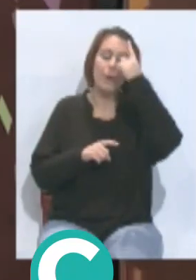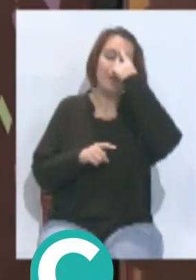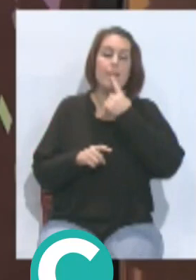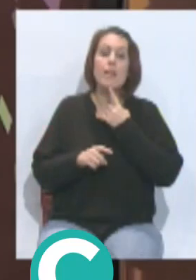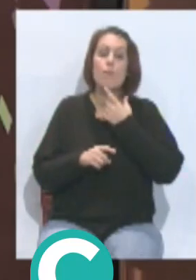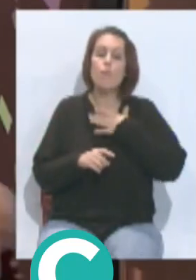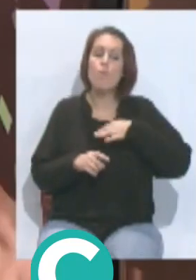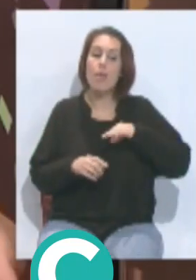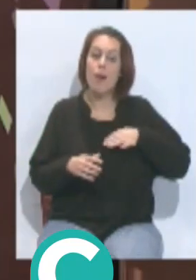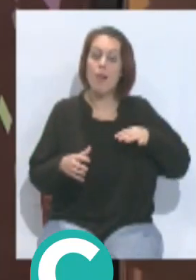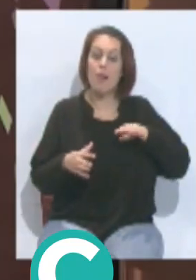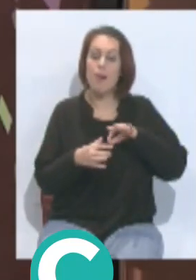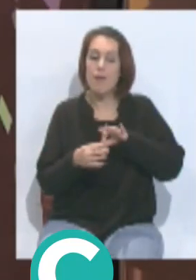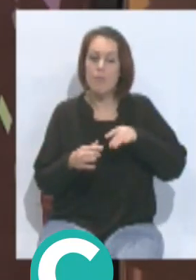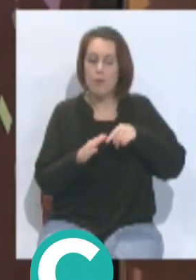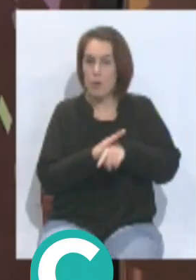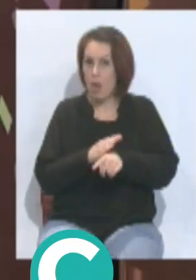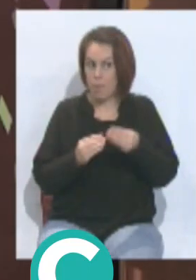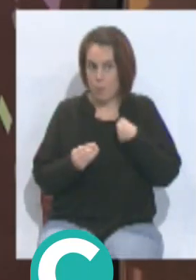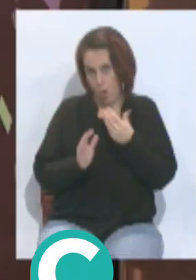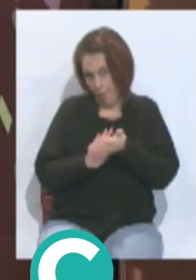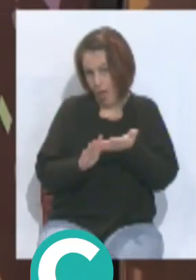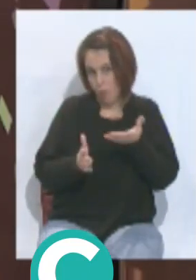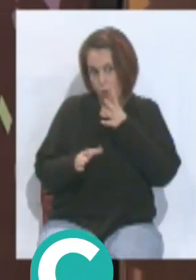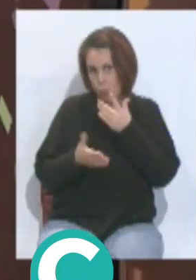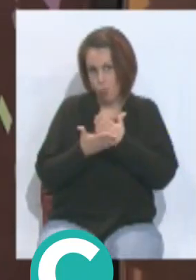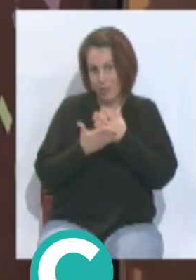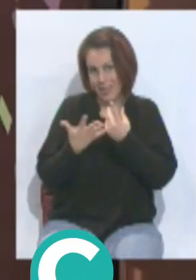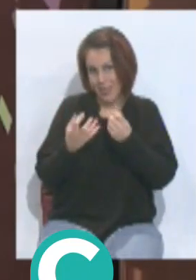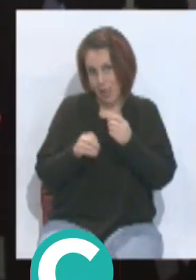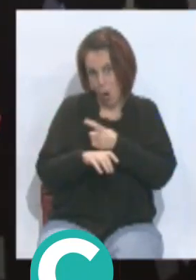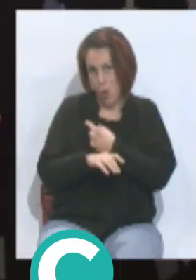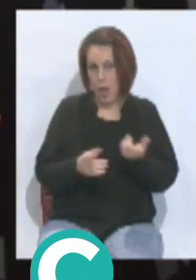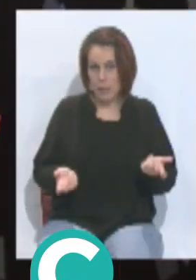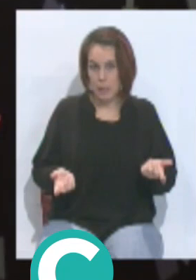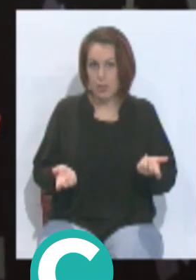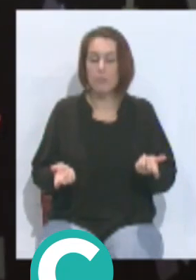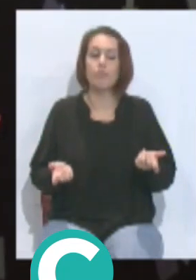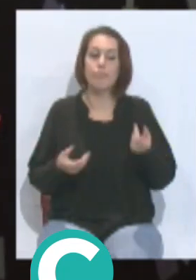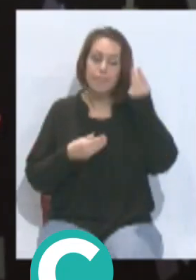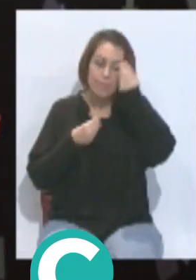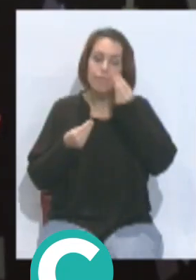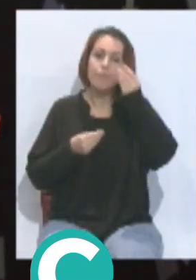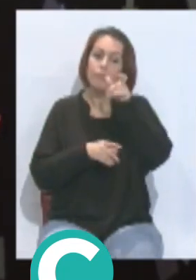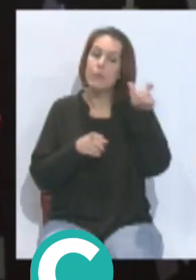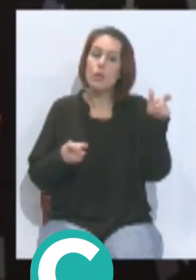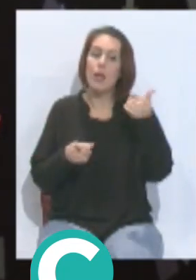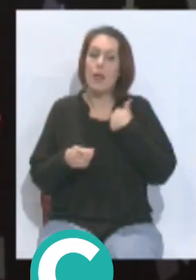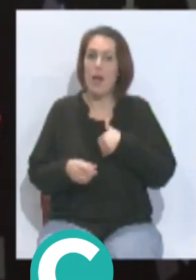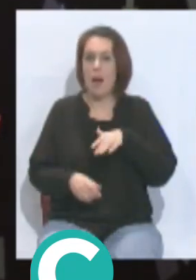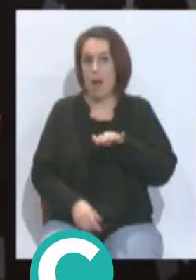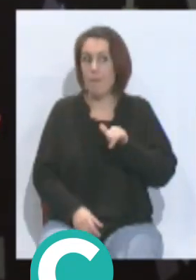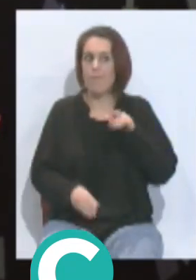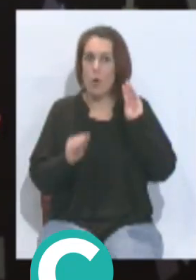pudiera adecuarse a algo de la profundidad de lo que estamos hablando, porque es un curso de 60 horas, ¿no? Claro, siempre hemos pensado en gente que tenga, obviamente,